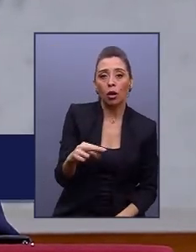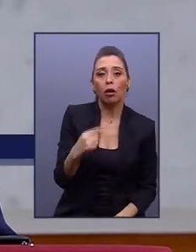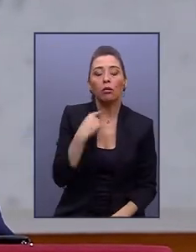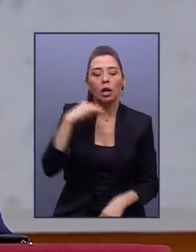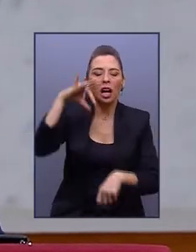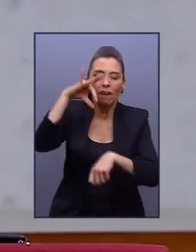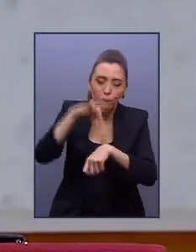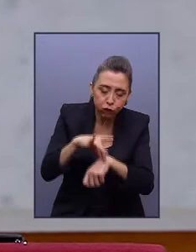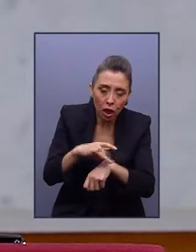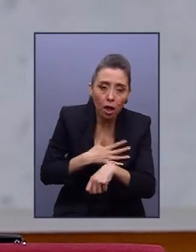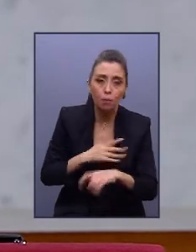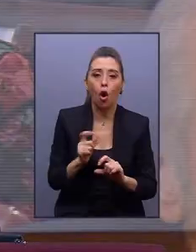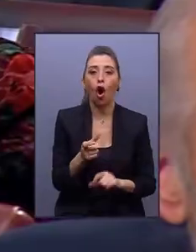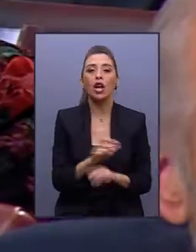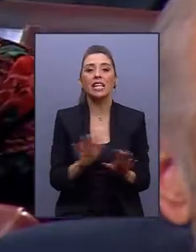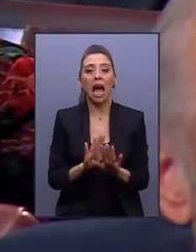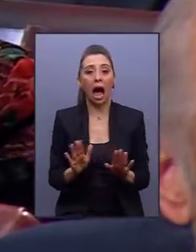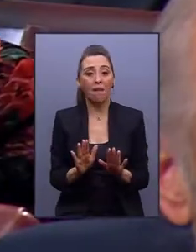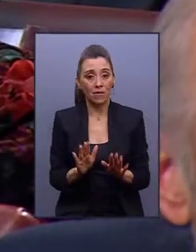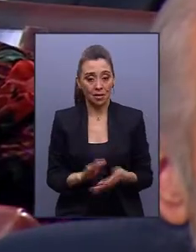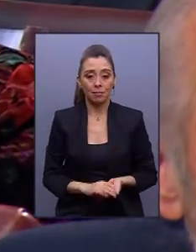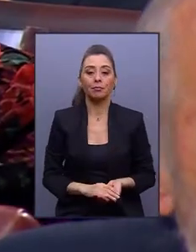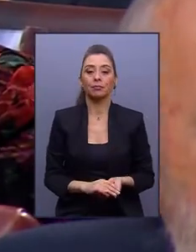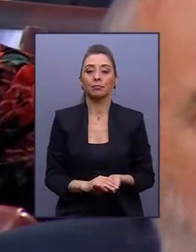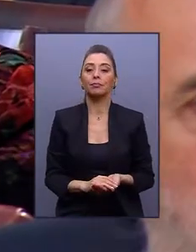condición grave de salud.